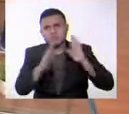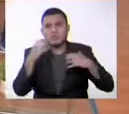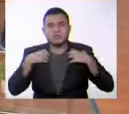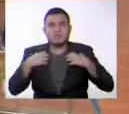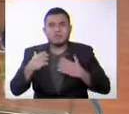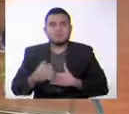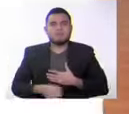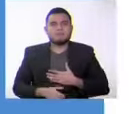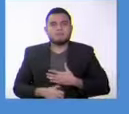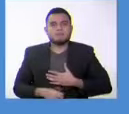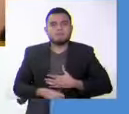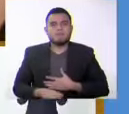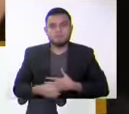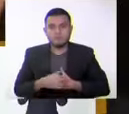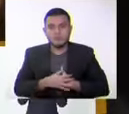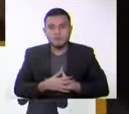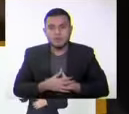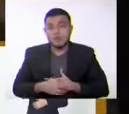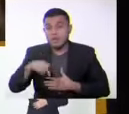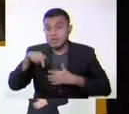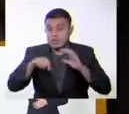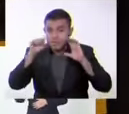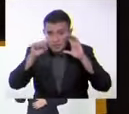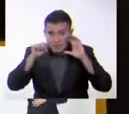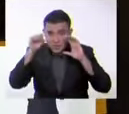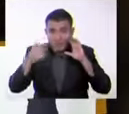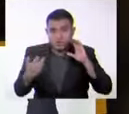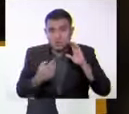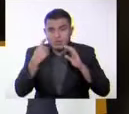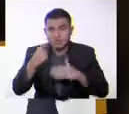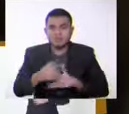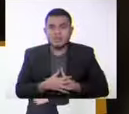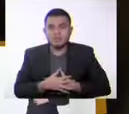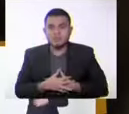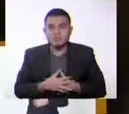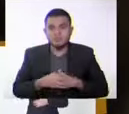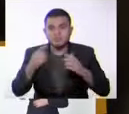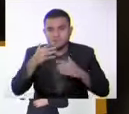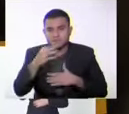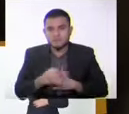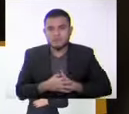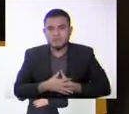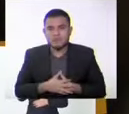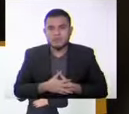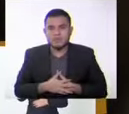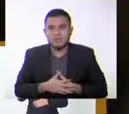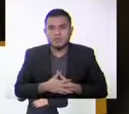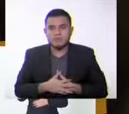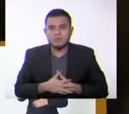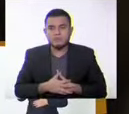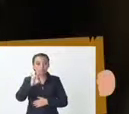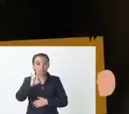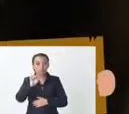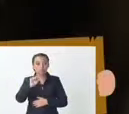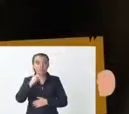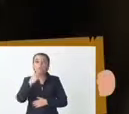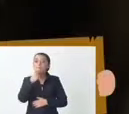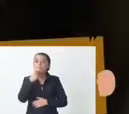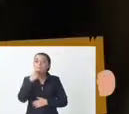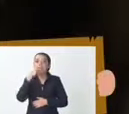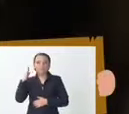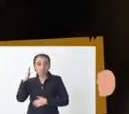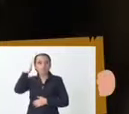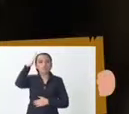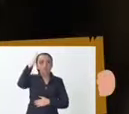a ver. En este video vamos a conocer sobre Greta Thunberg y el movimiento Viernes por el Futuro o Juventud